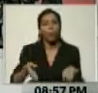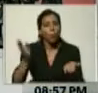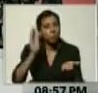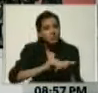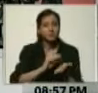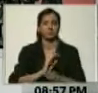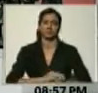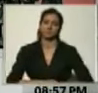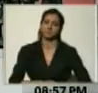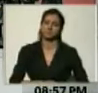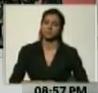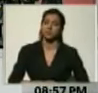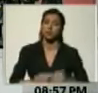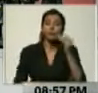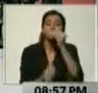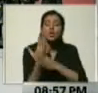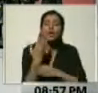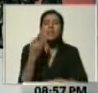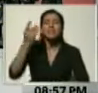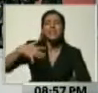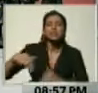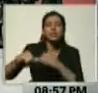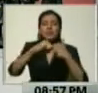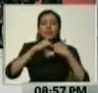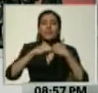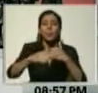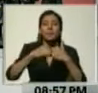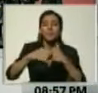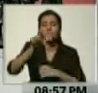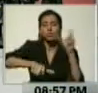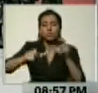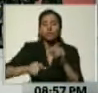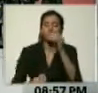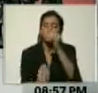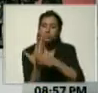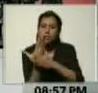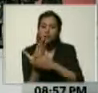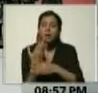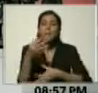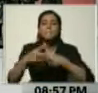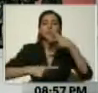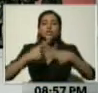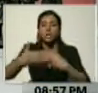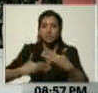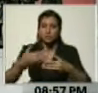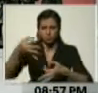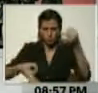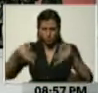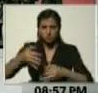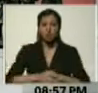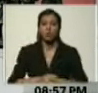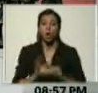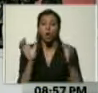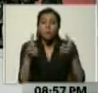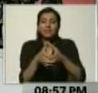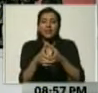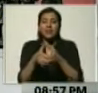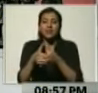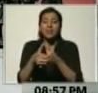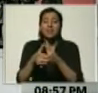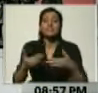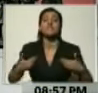vez, Fundación de los Derechos y Equidad Ciudadana, Fundación para el Debido Proceso, Comité de Víctimas de la Guarimba, dice